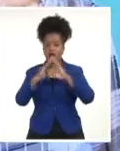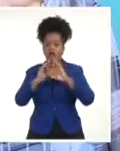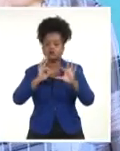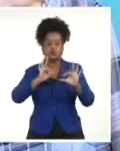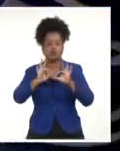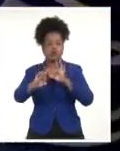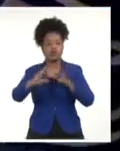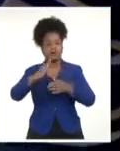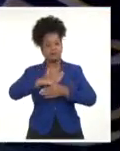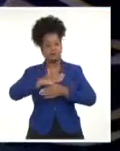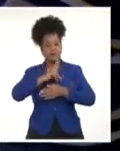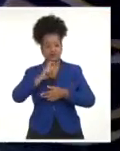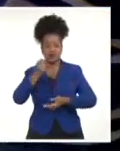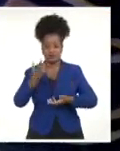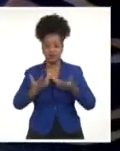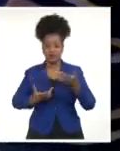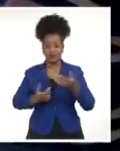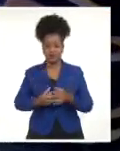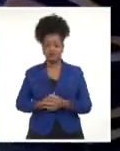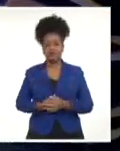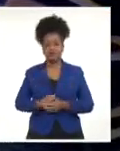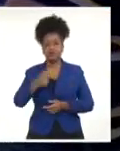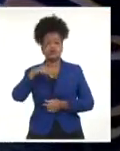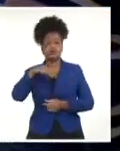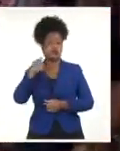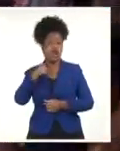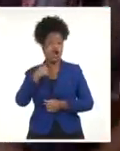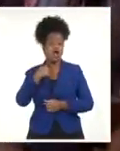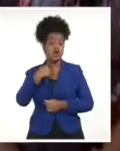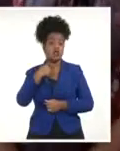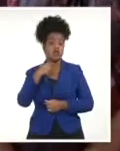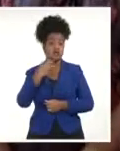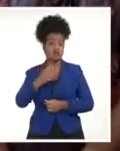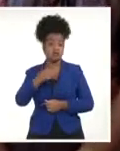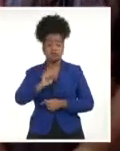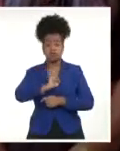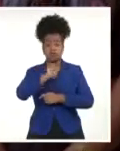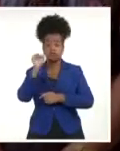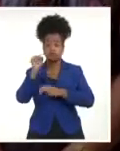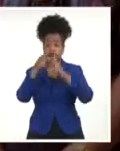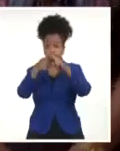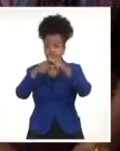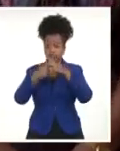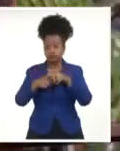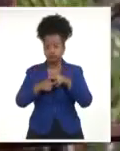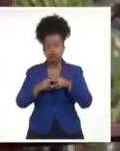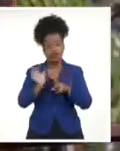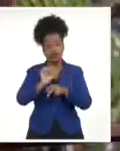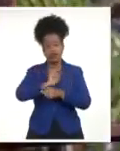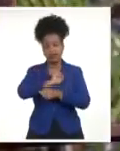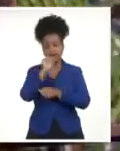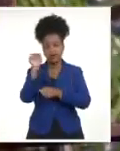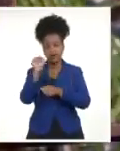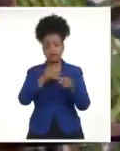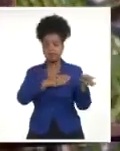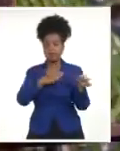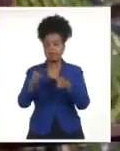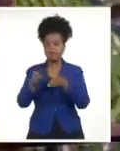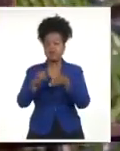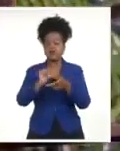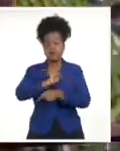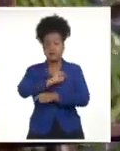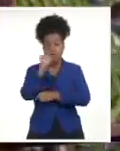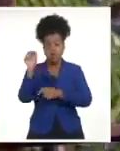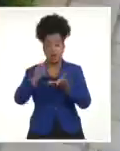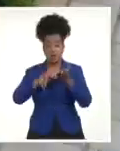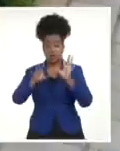patrimonio cienfueguero. Este año no se concedió lauros en la categoría de restauración. Mientras, el Premio Provincial de Conservación a esta